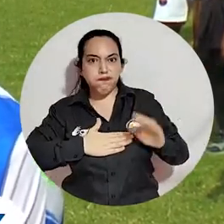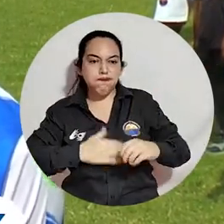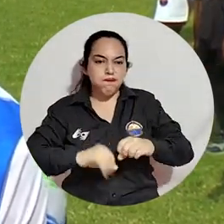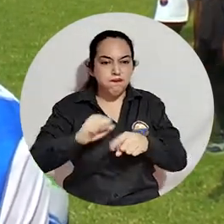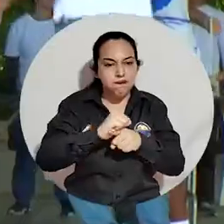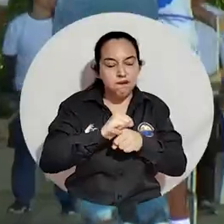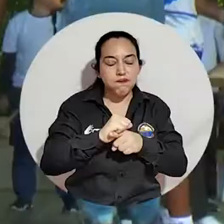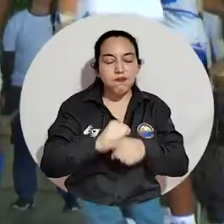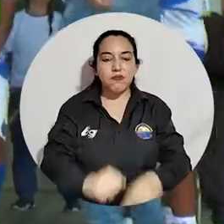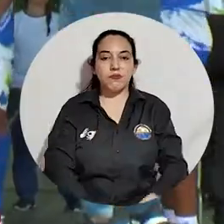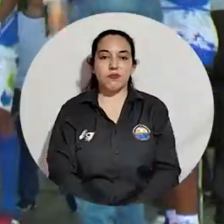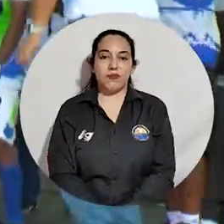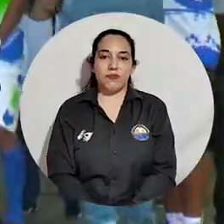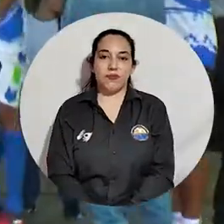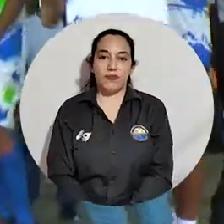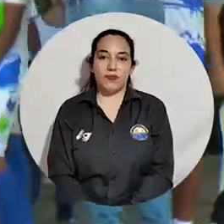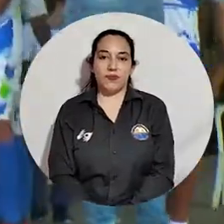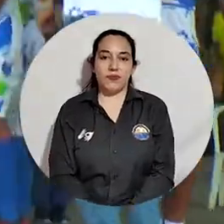ese compromiso.